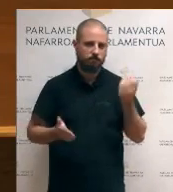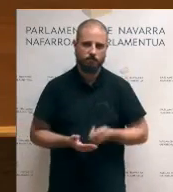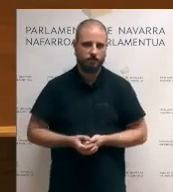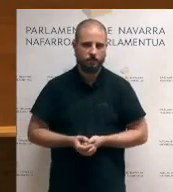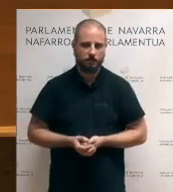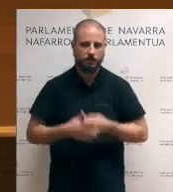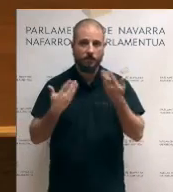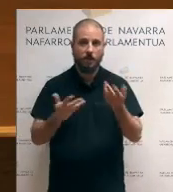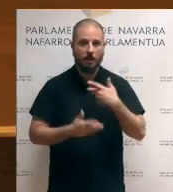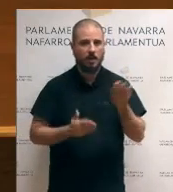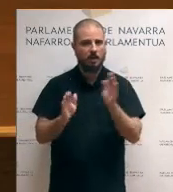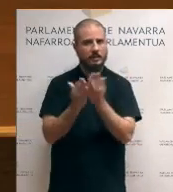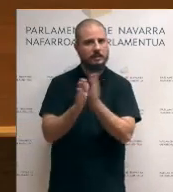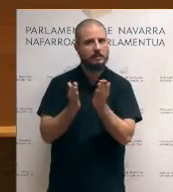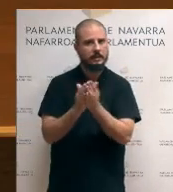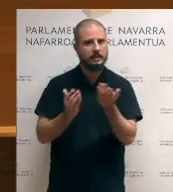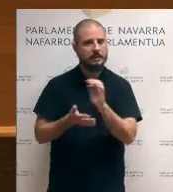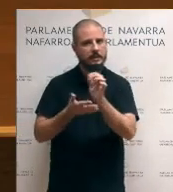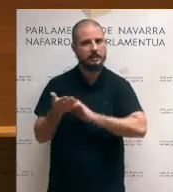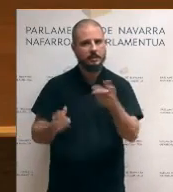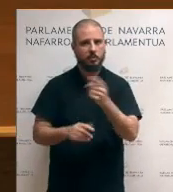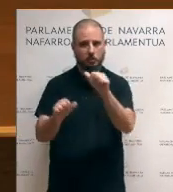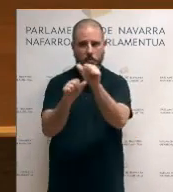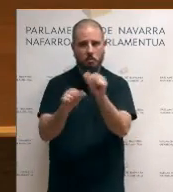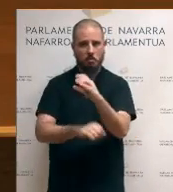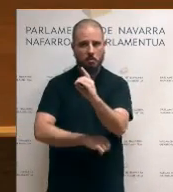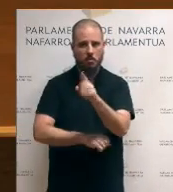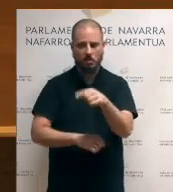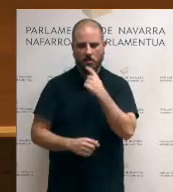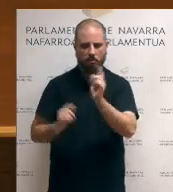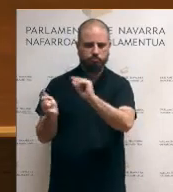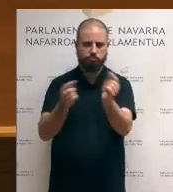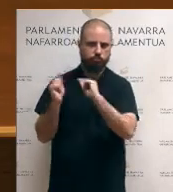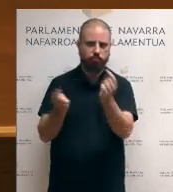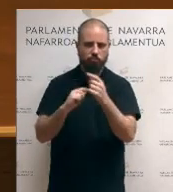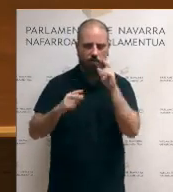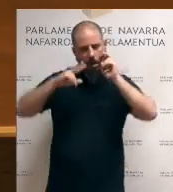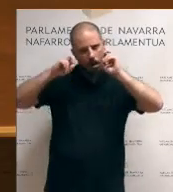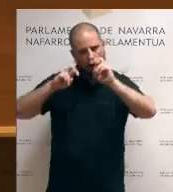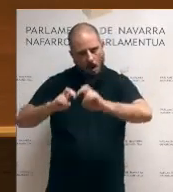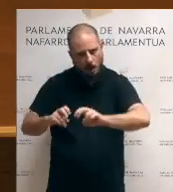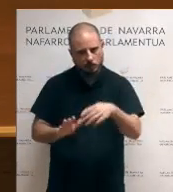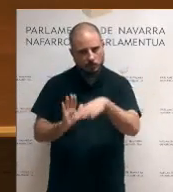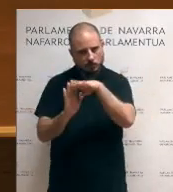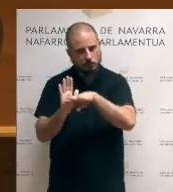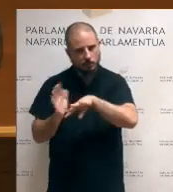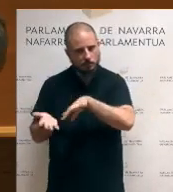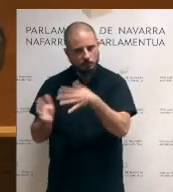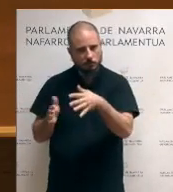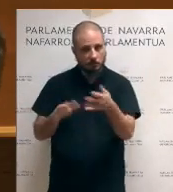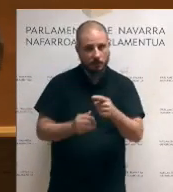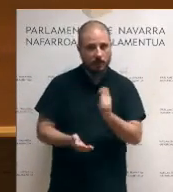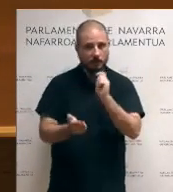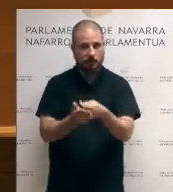Navarra en algunas materias del modelo D ha sido ampliamente debatido. Se han hecho análisis, se han tomado medidas, ha habido sentencias judiciales,